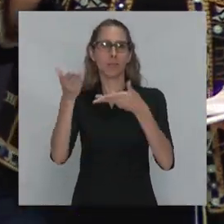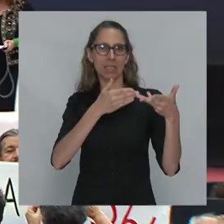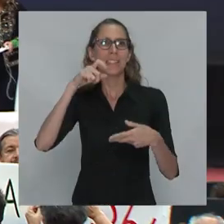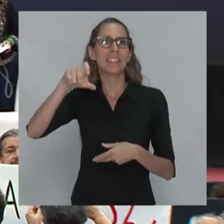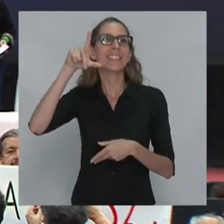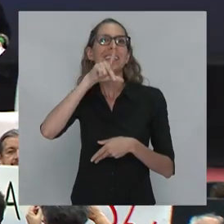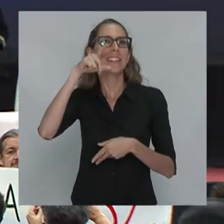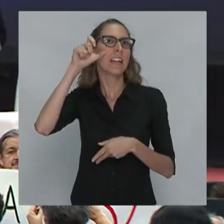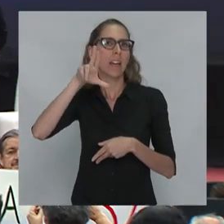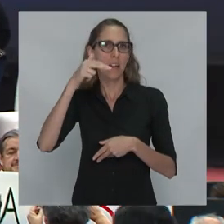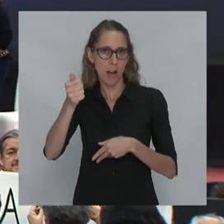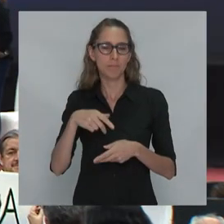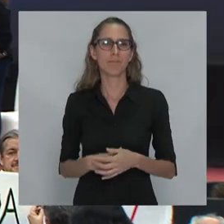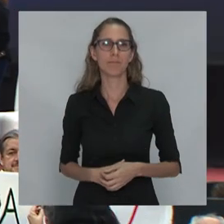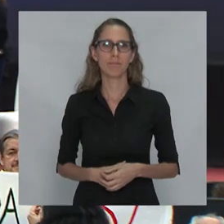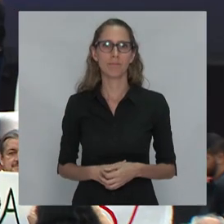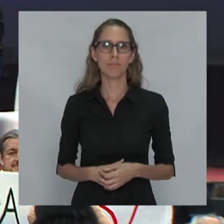CETERA.